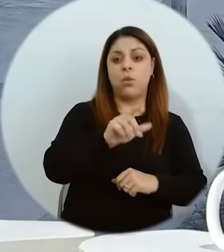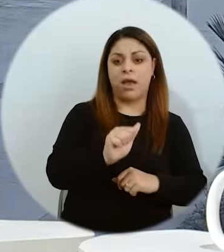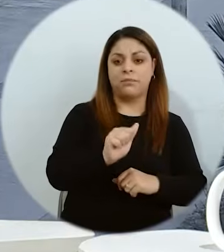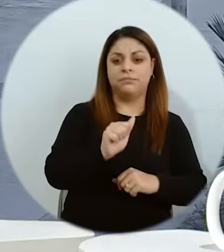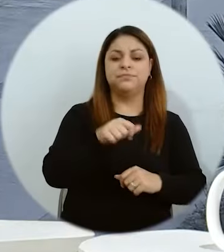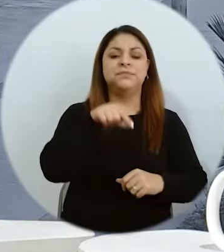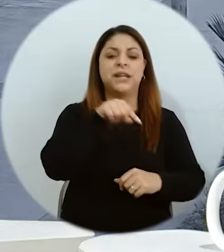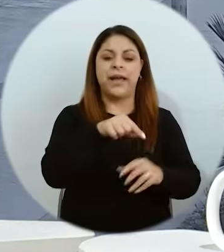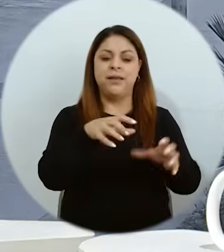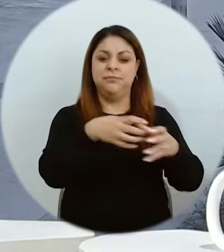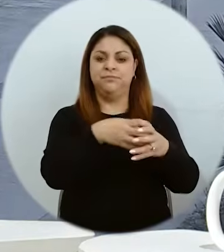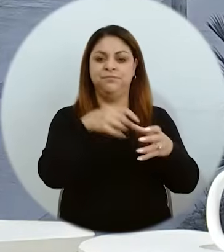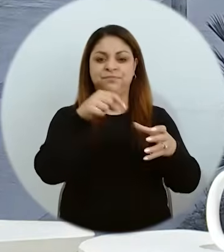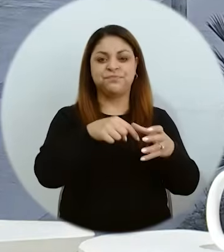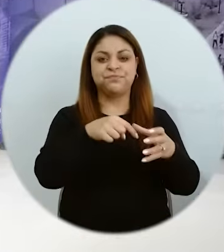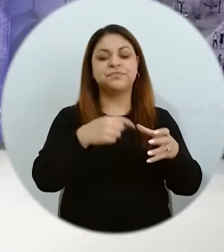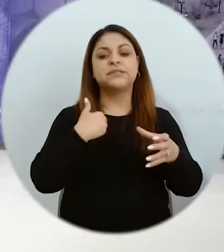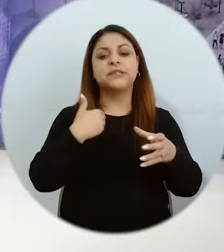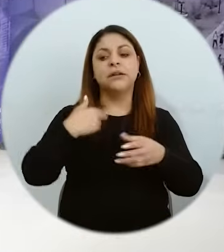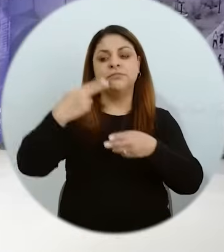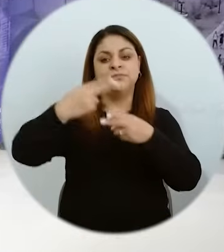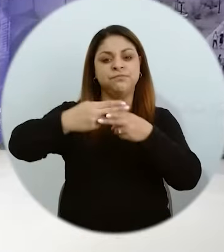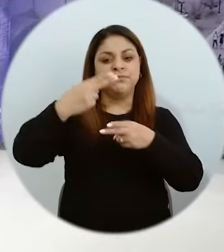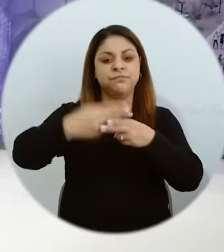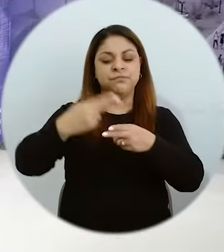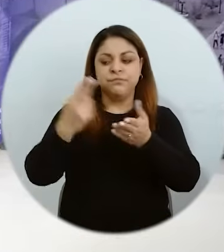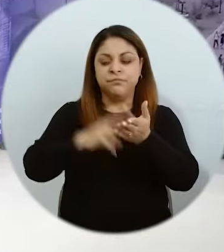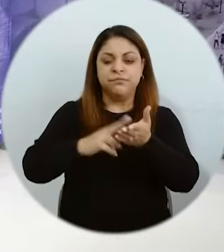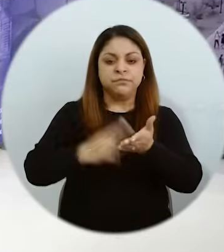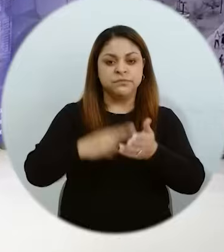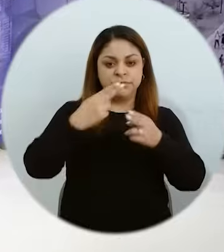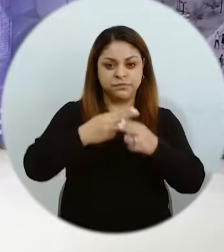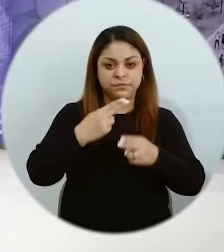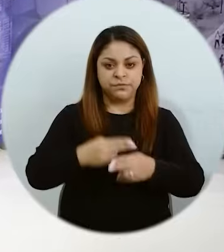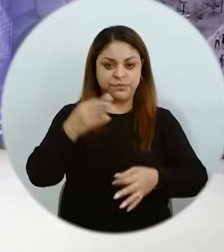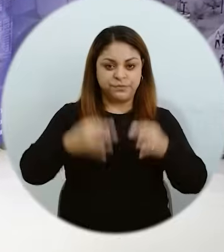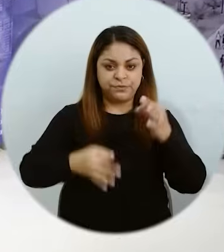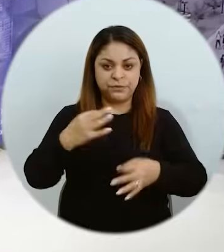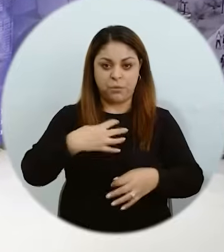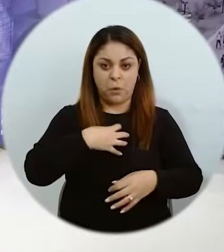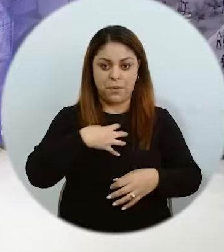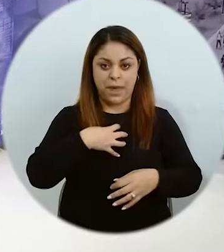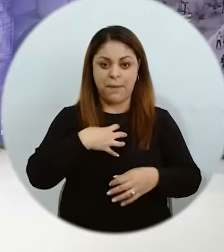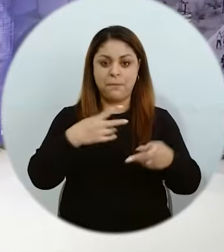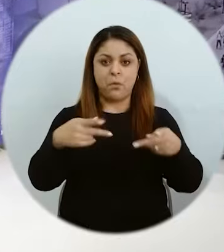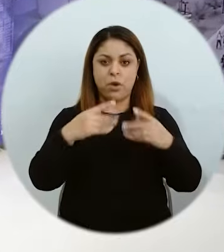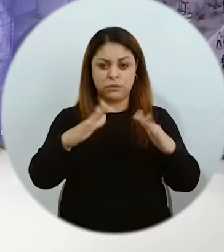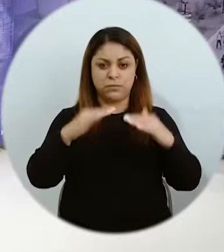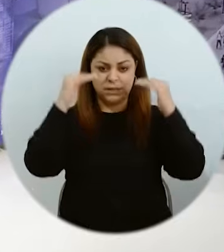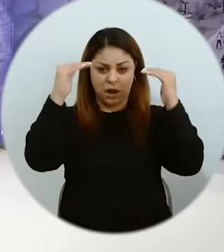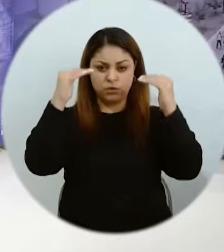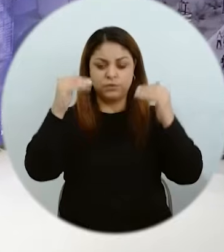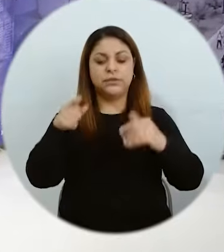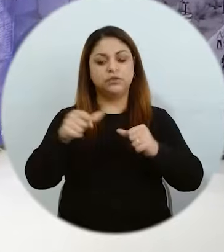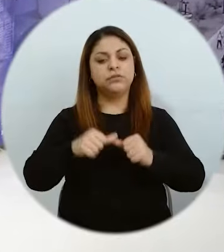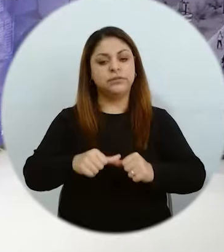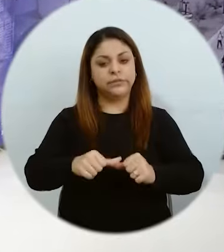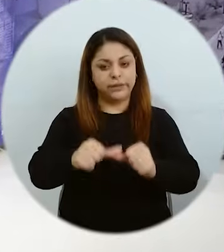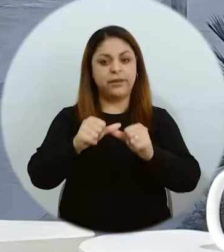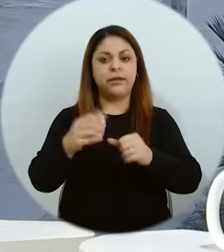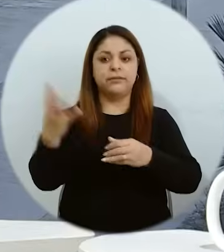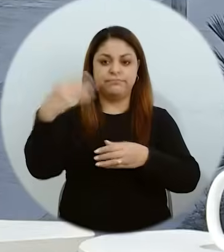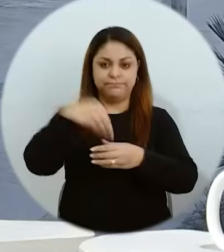es el nombramiento de jueces, que todavía, si no me equivoco, el nombramiento de jueces en propiedad en los puestos más altos de la